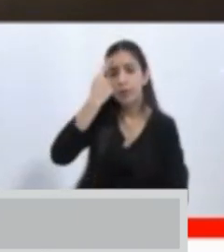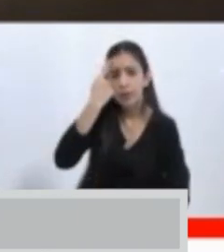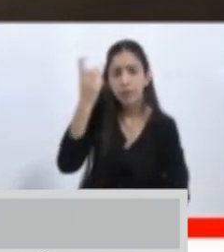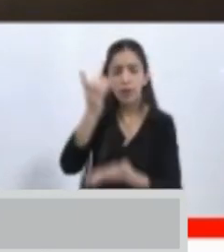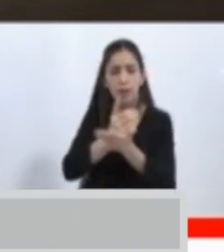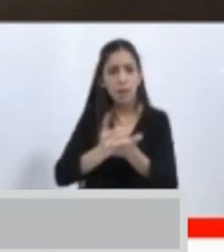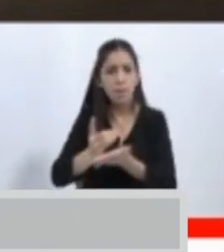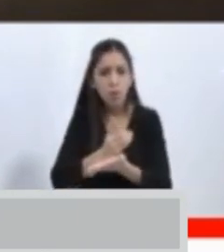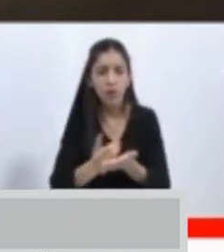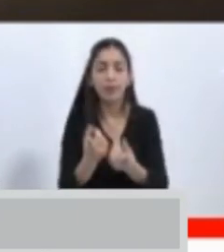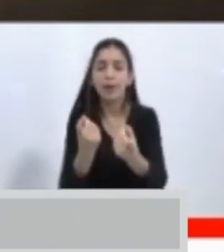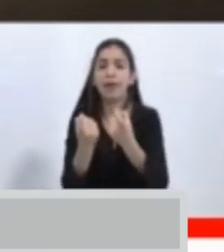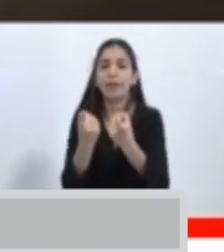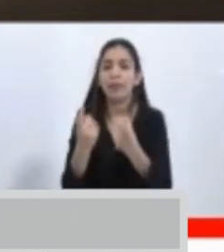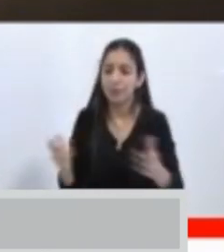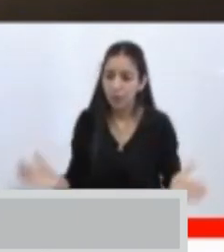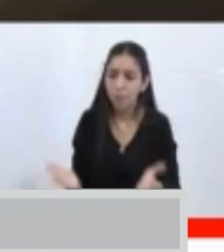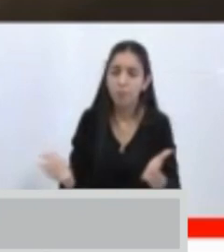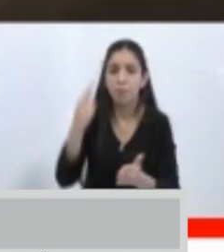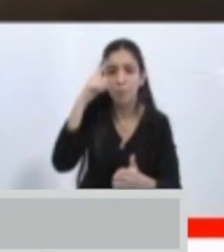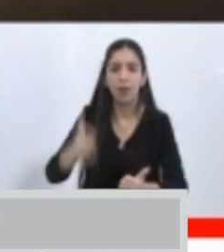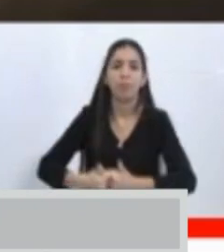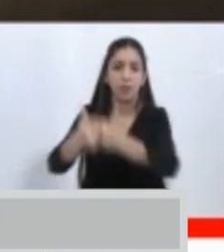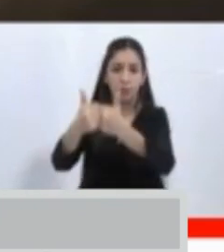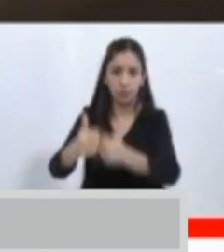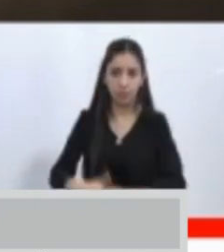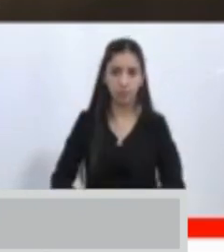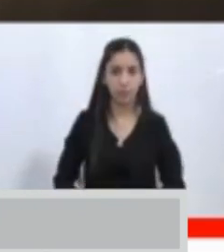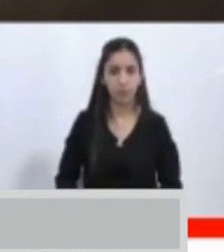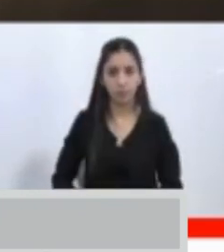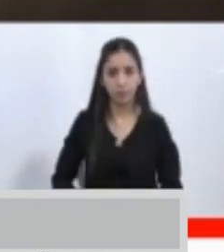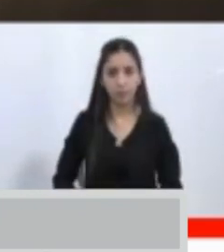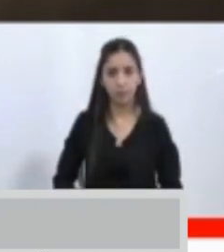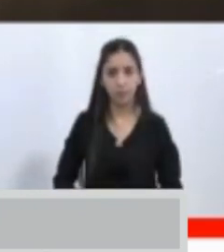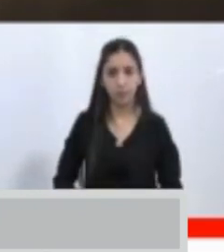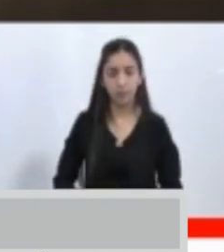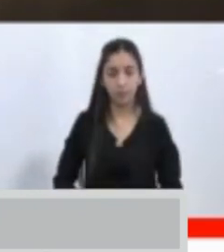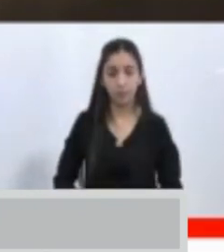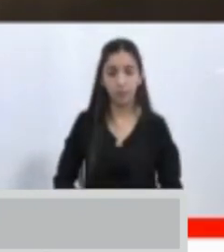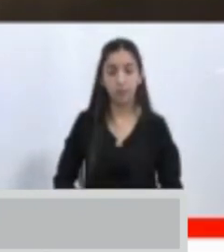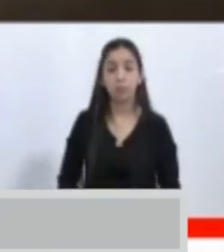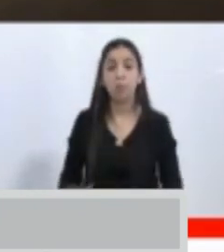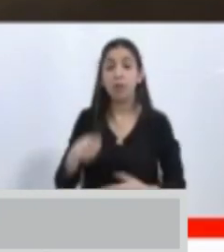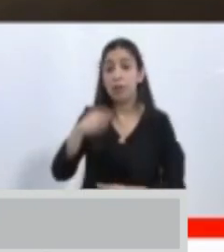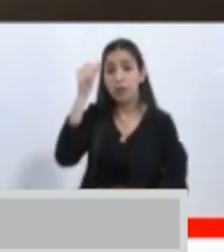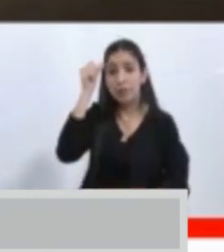fortalecer la conciencia institucionalista y democrática que necesitan las democracias para superarse,